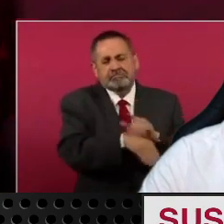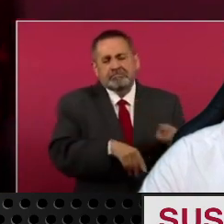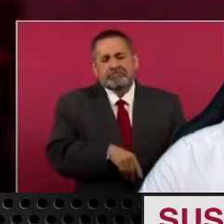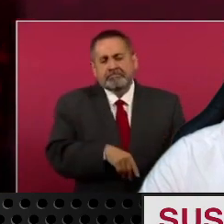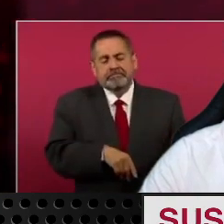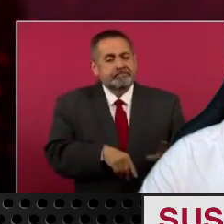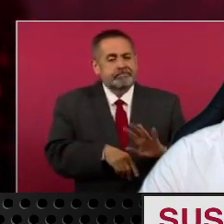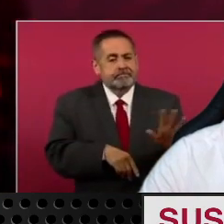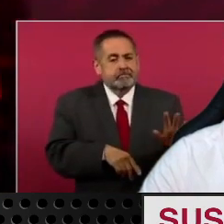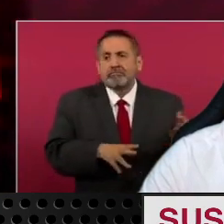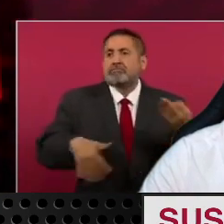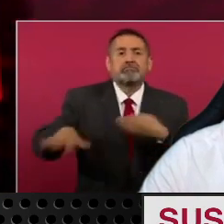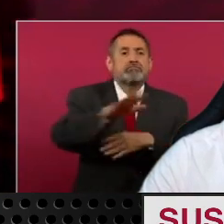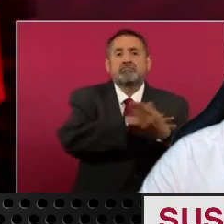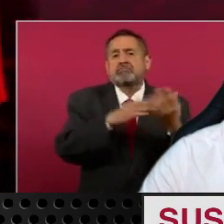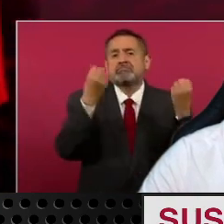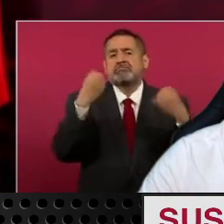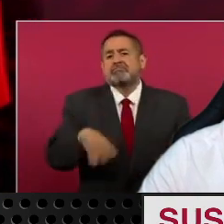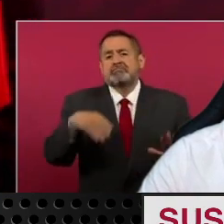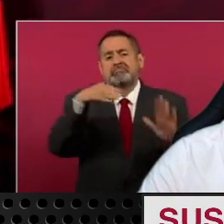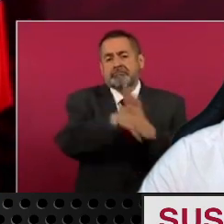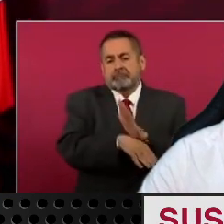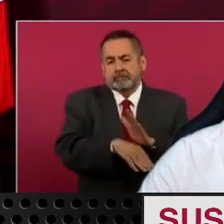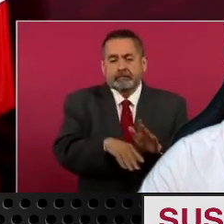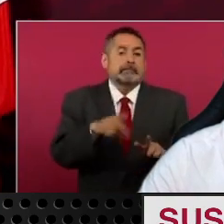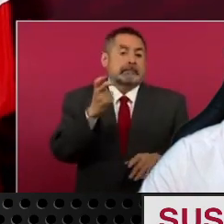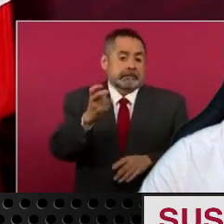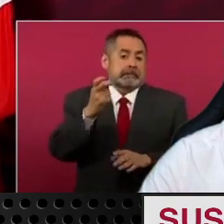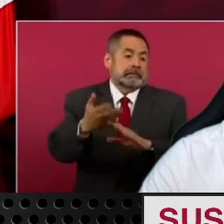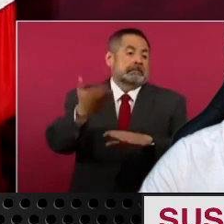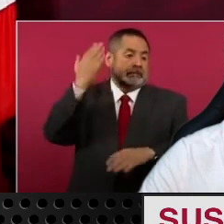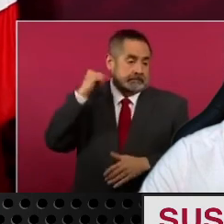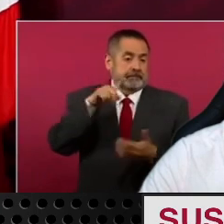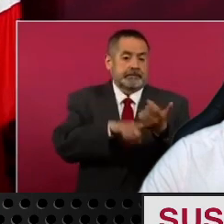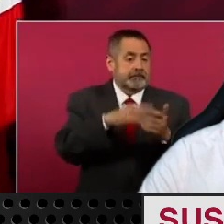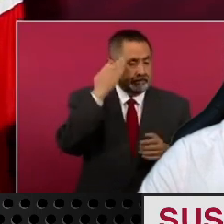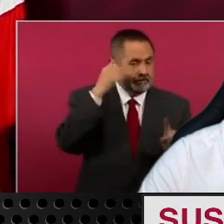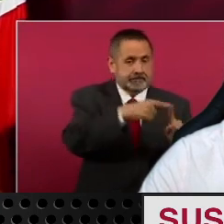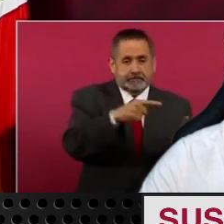que atañe a todo eso era lo que padecíamos